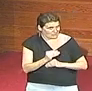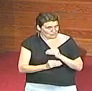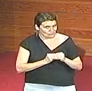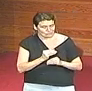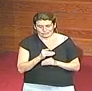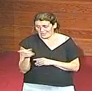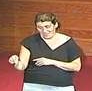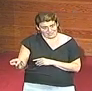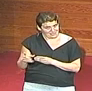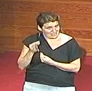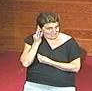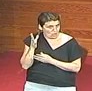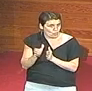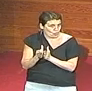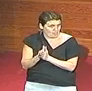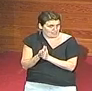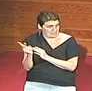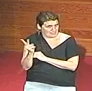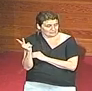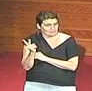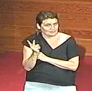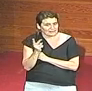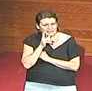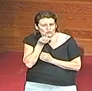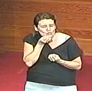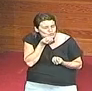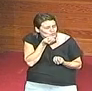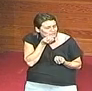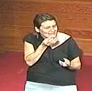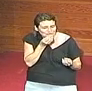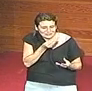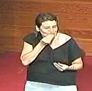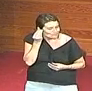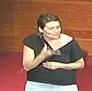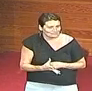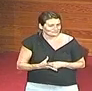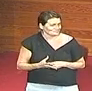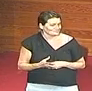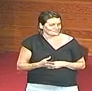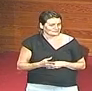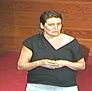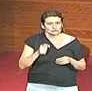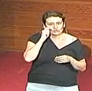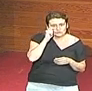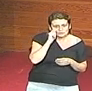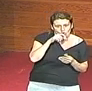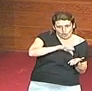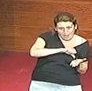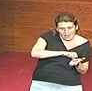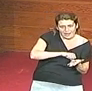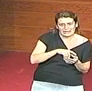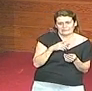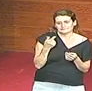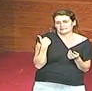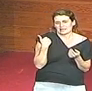Ella con un compañero y cuenta muy bien esa historia y cómo desde los organismos de turismo local, desde las